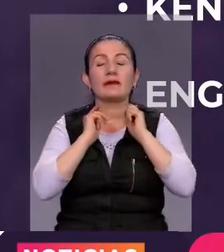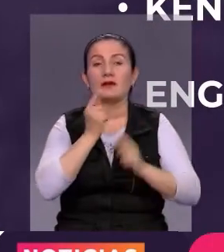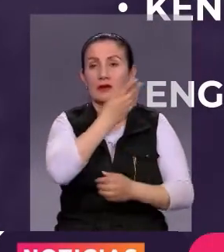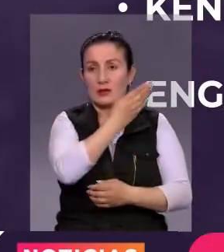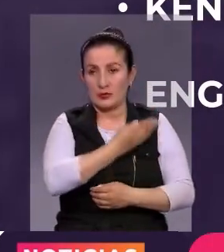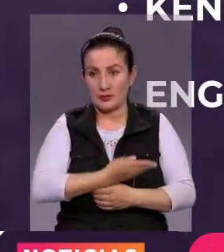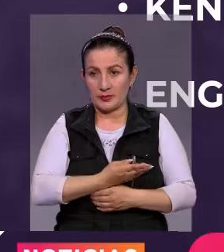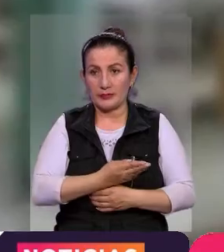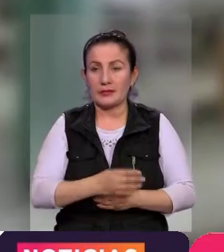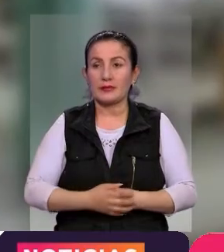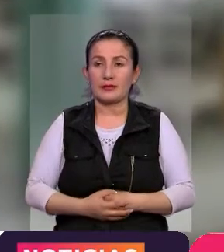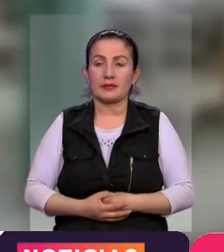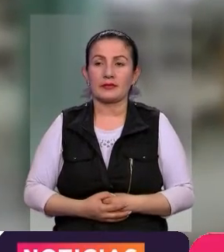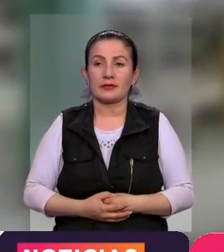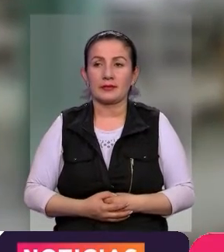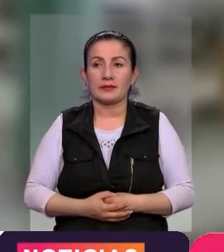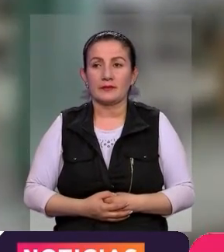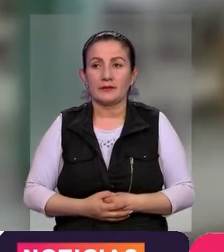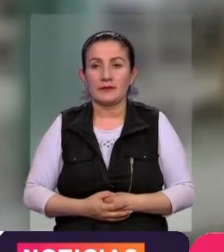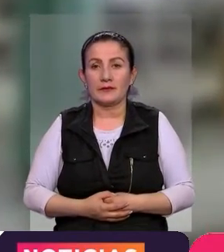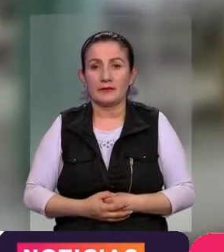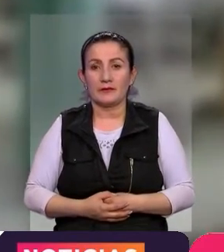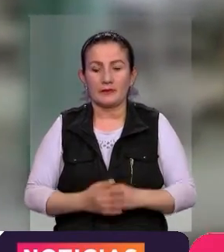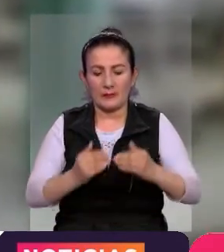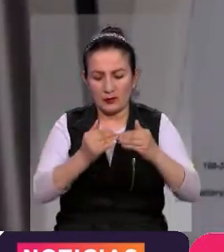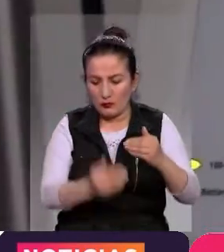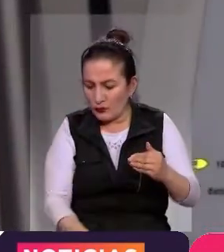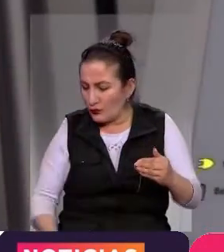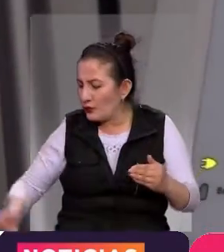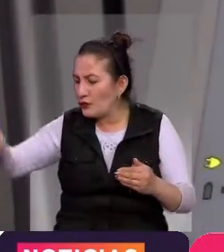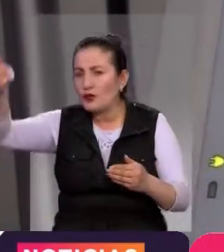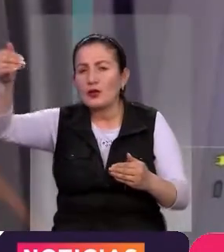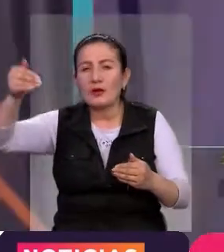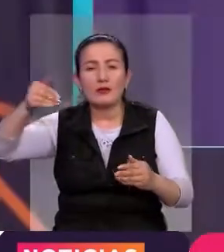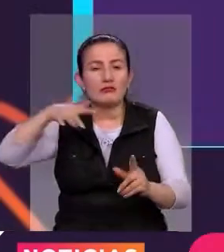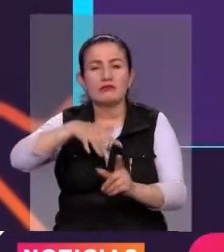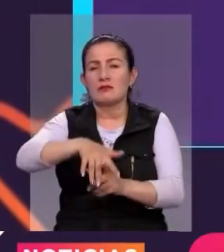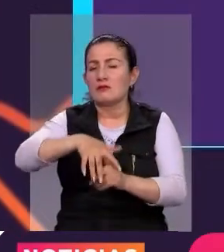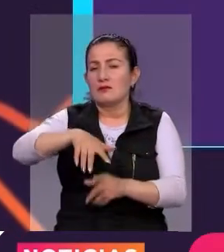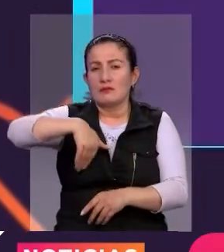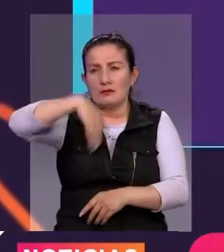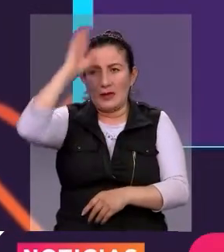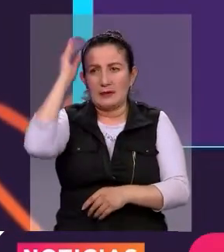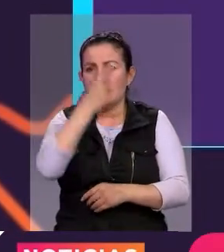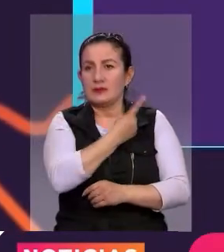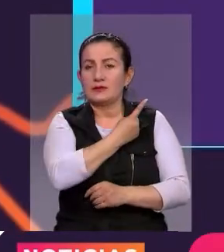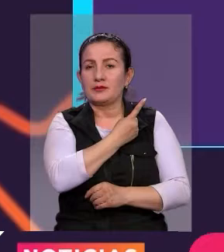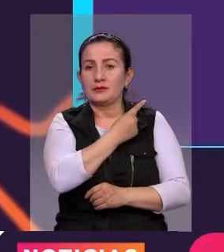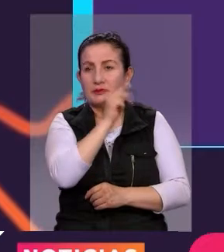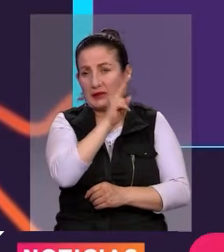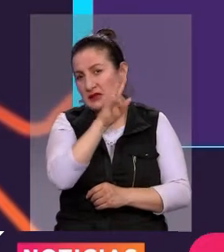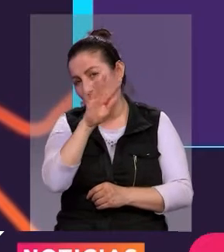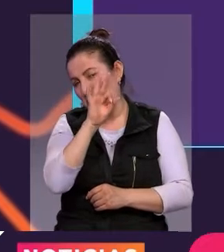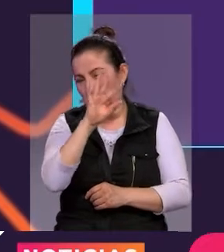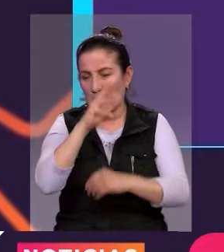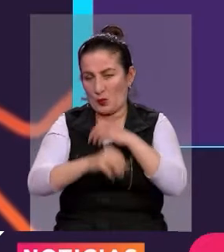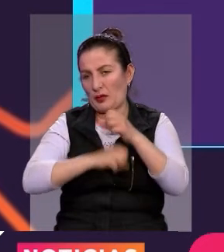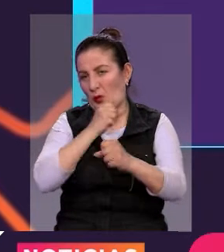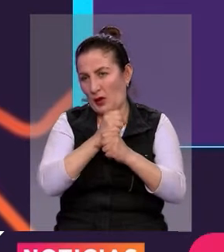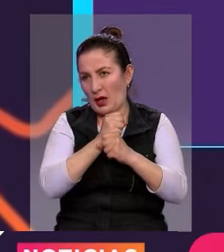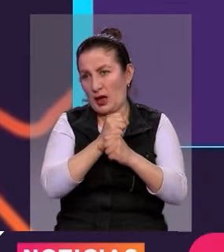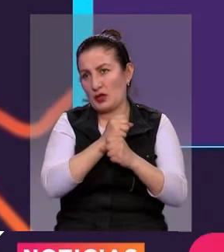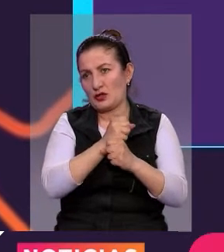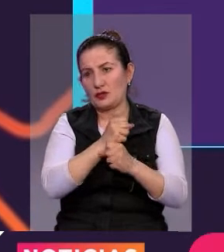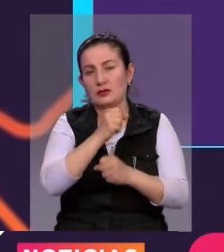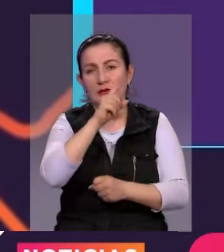Kennedy 119. En cuanto a los rangos de edad, las poblaciones más afectadas están entre los 25 y 34 años,